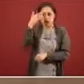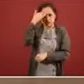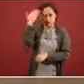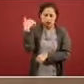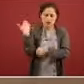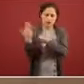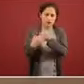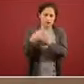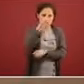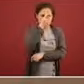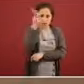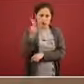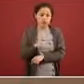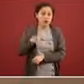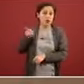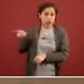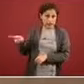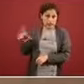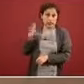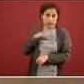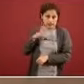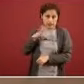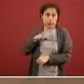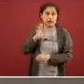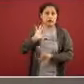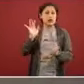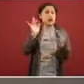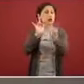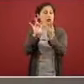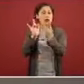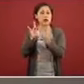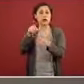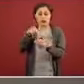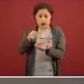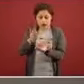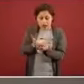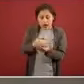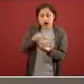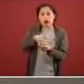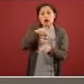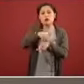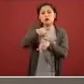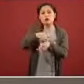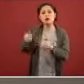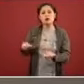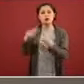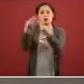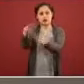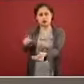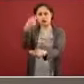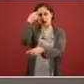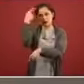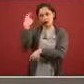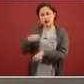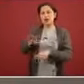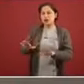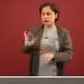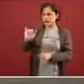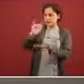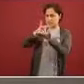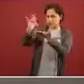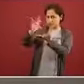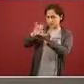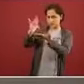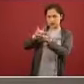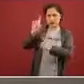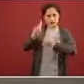a sus servicios, me dejó su teléfono también para que se puede poner en contacto con usted y ofrecer gratuitamente. Muchas gracias. Cualquier ayuda es bienvenida. Se lo aprecio